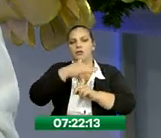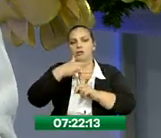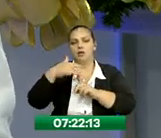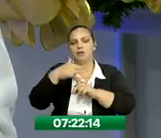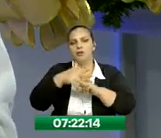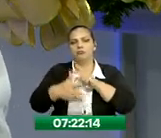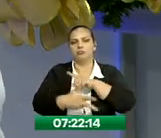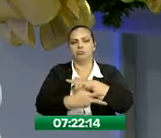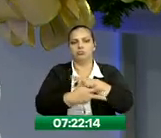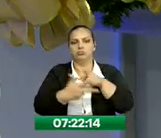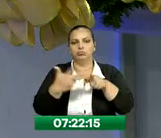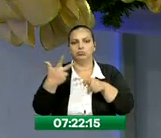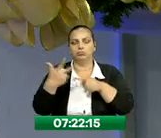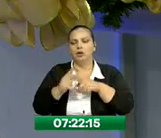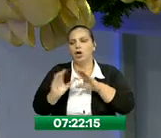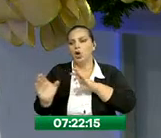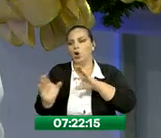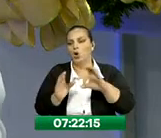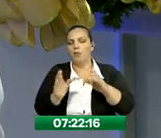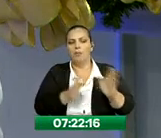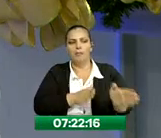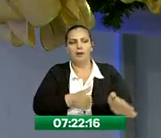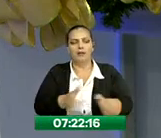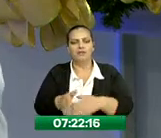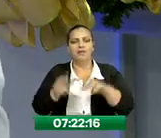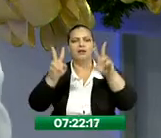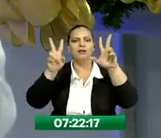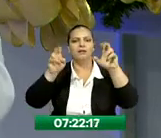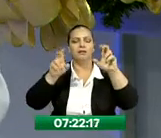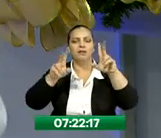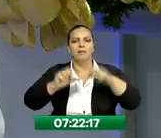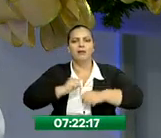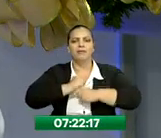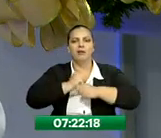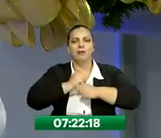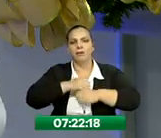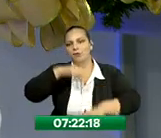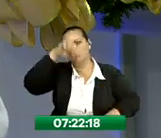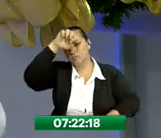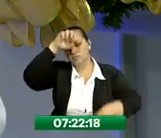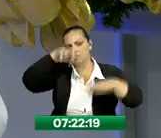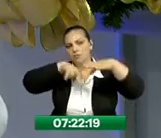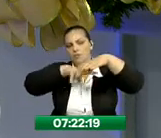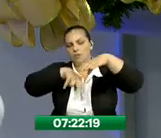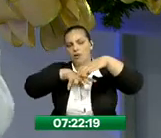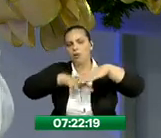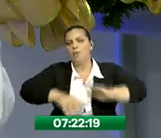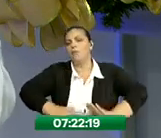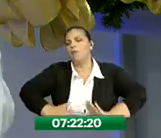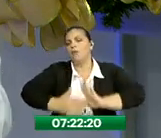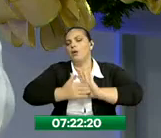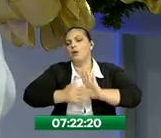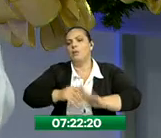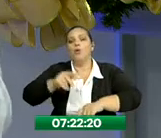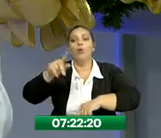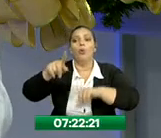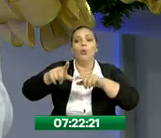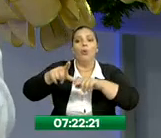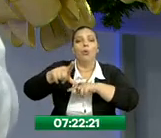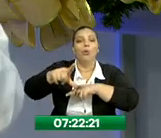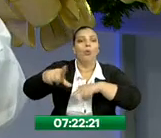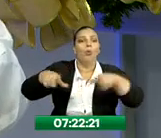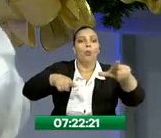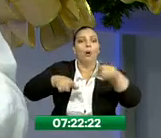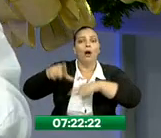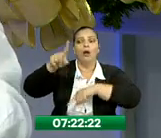un instrumento de trabajo que nos permita determinar, por ejemplo, estas zonas definitivamente no son susceptibles de exploración